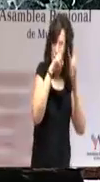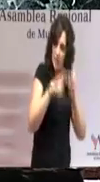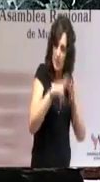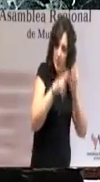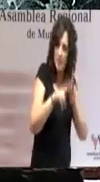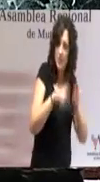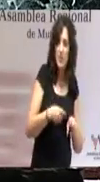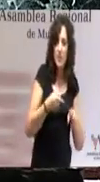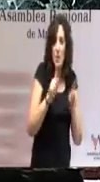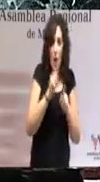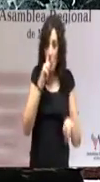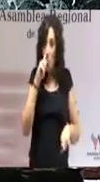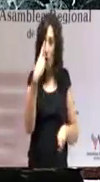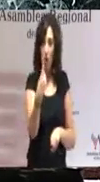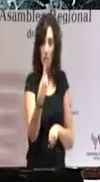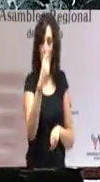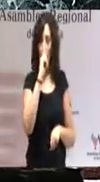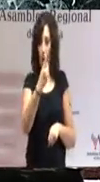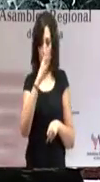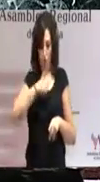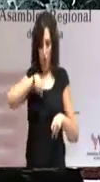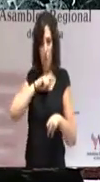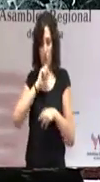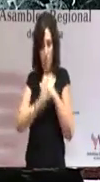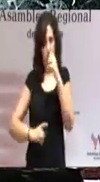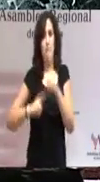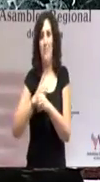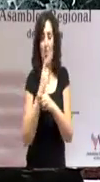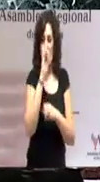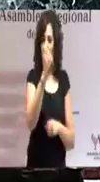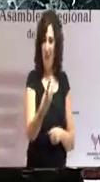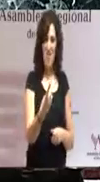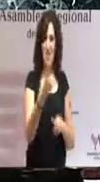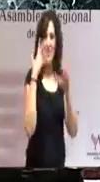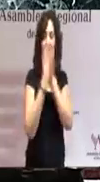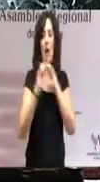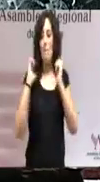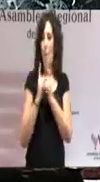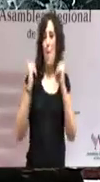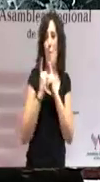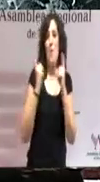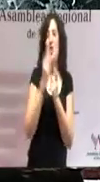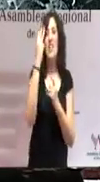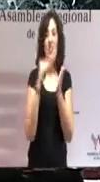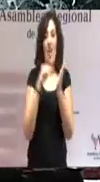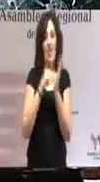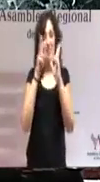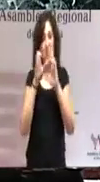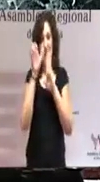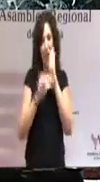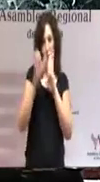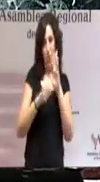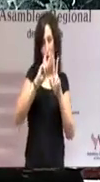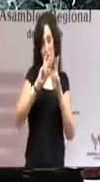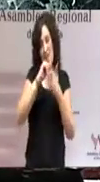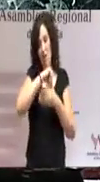que en tan solo un año que llevamos de legislatura solo nos hayamos reunido en tres ocasiones para reformar el estatuto, que es la